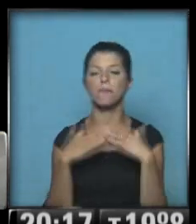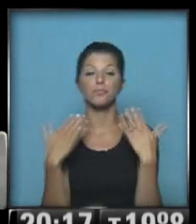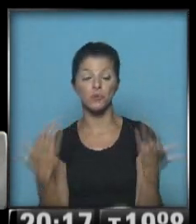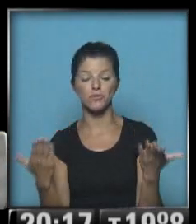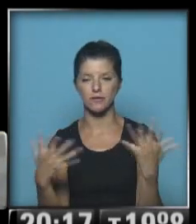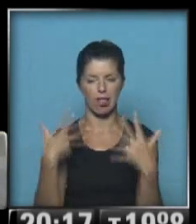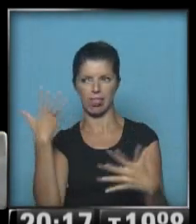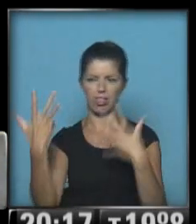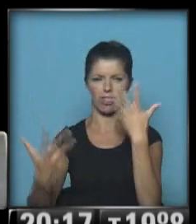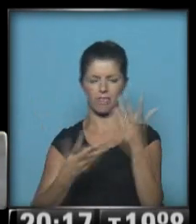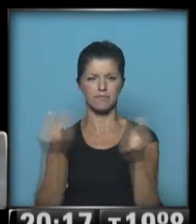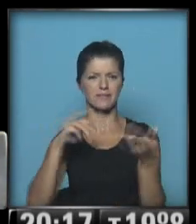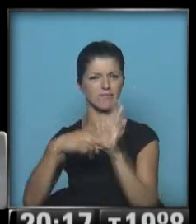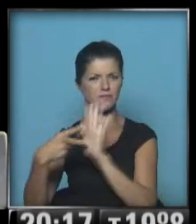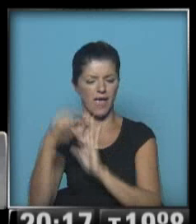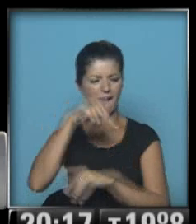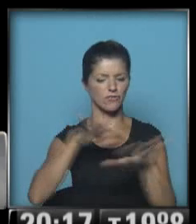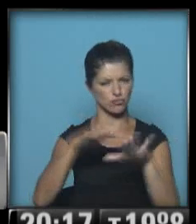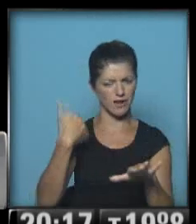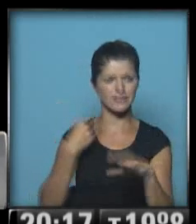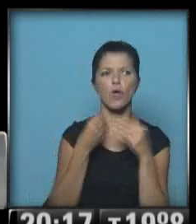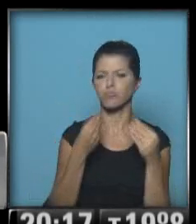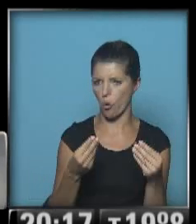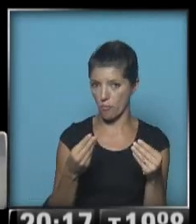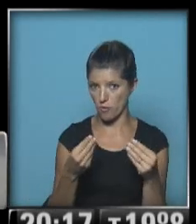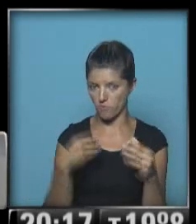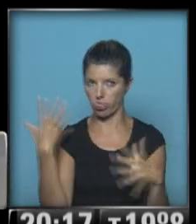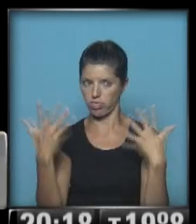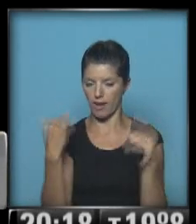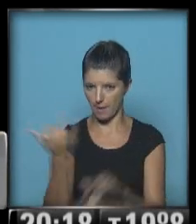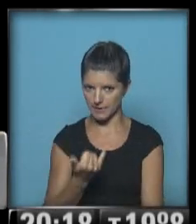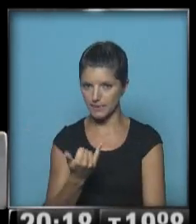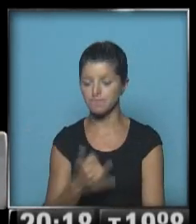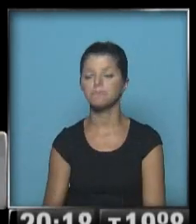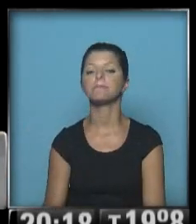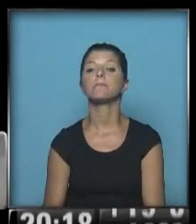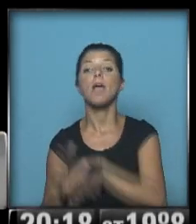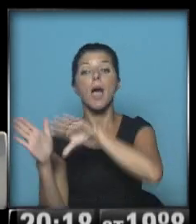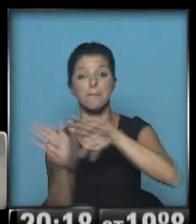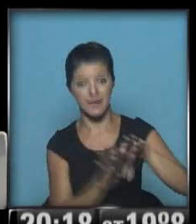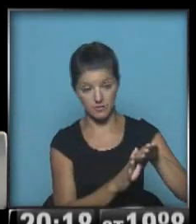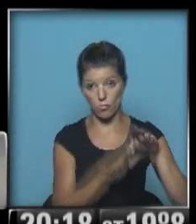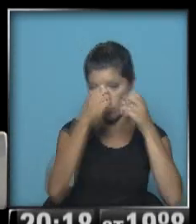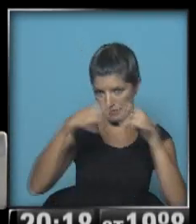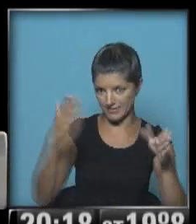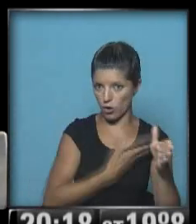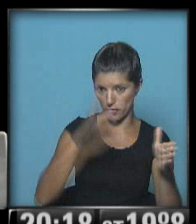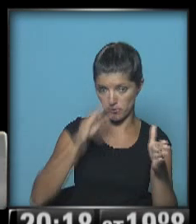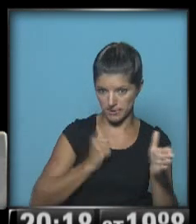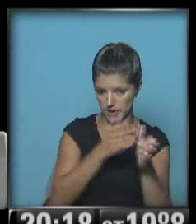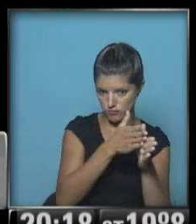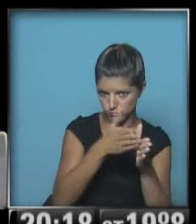confusión sobre que era lo que había sucedido en la Argentina aparte de eso eh los primeros años de la dictadura